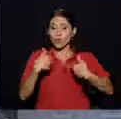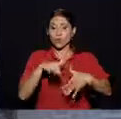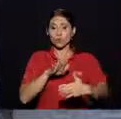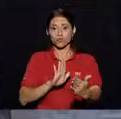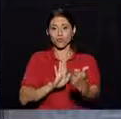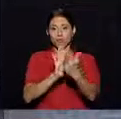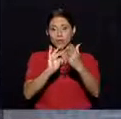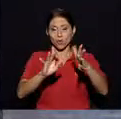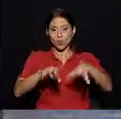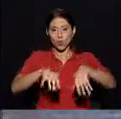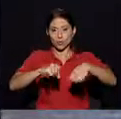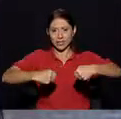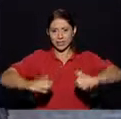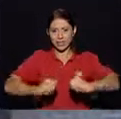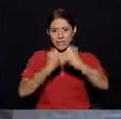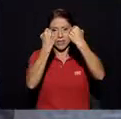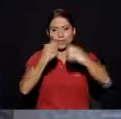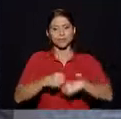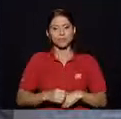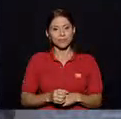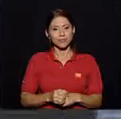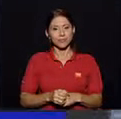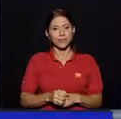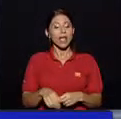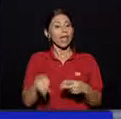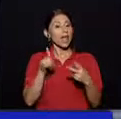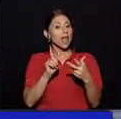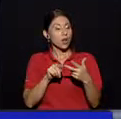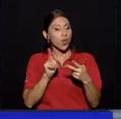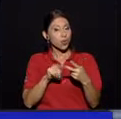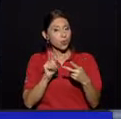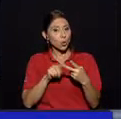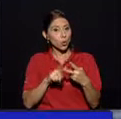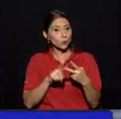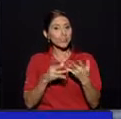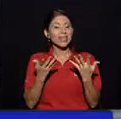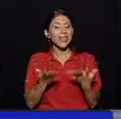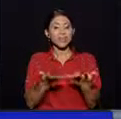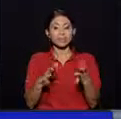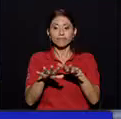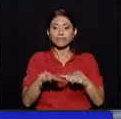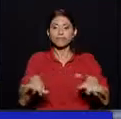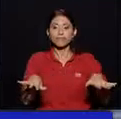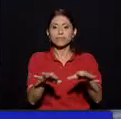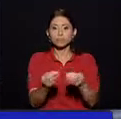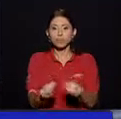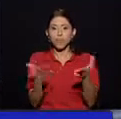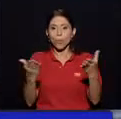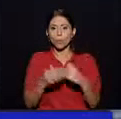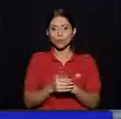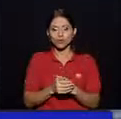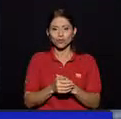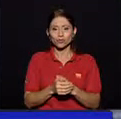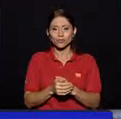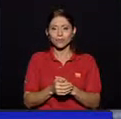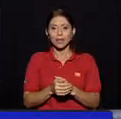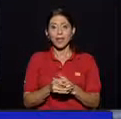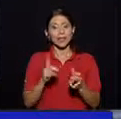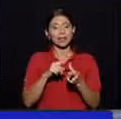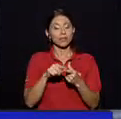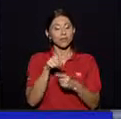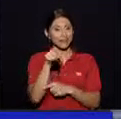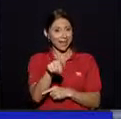parece a mí, ¿verdad? El otro, que tiene que ver con los espacios públicos, y aquí tenemos entonces